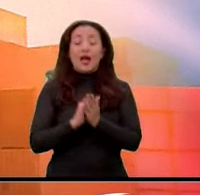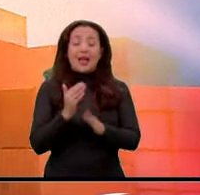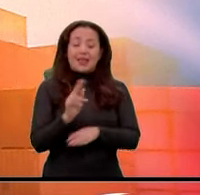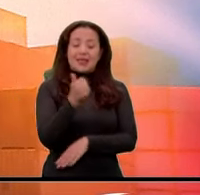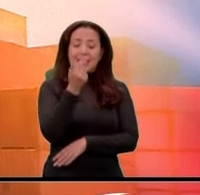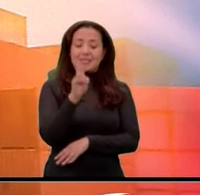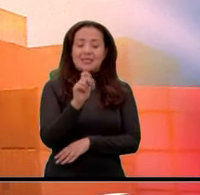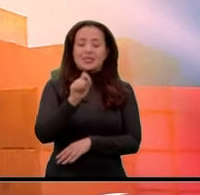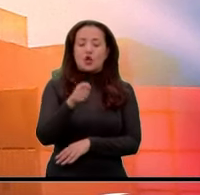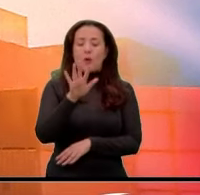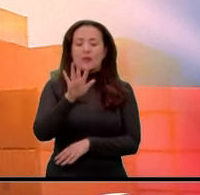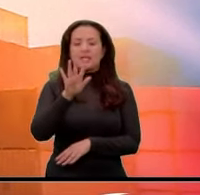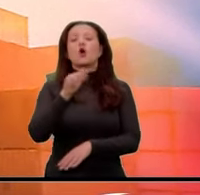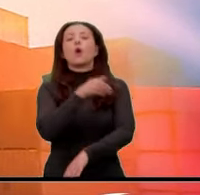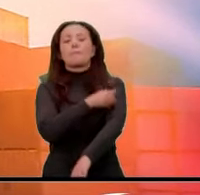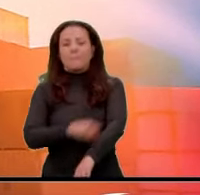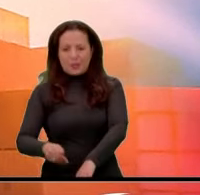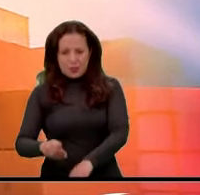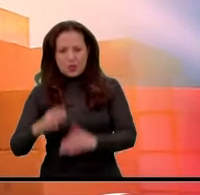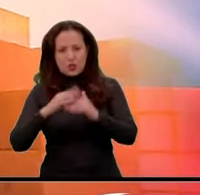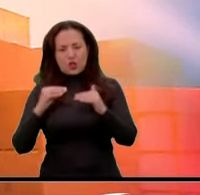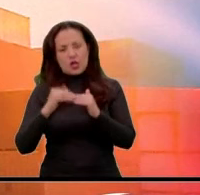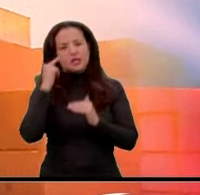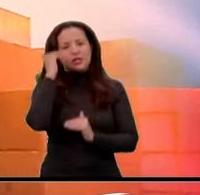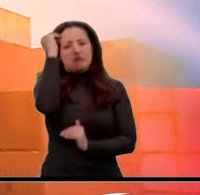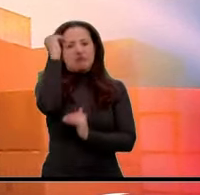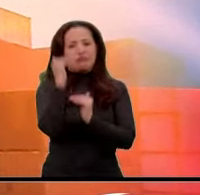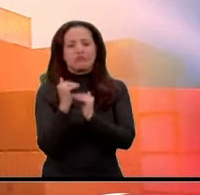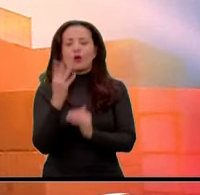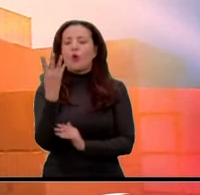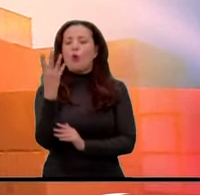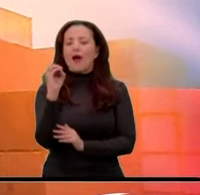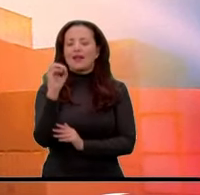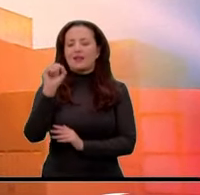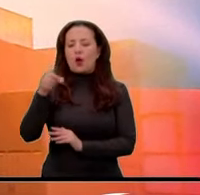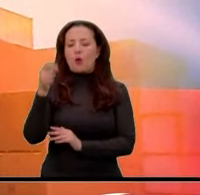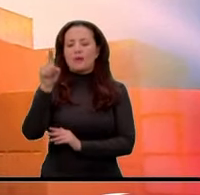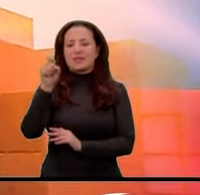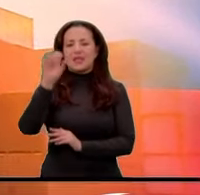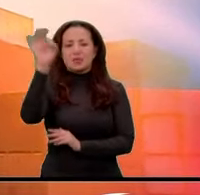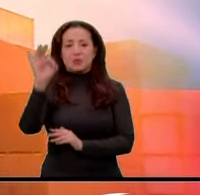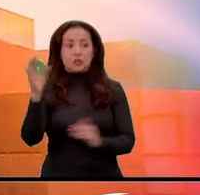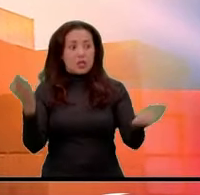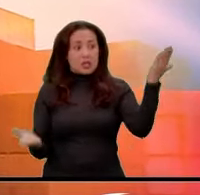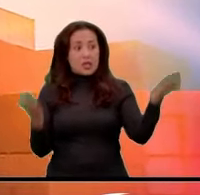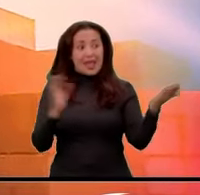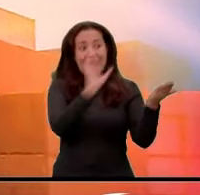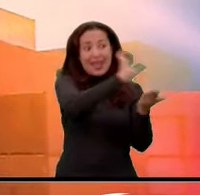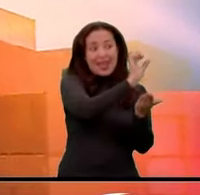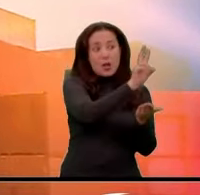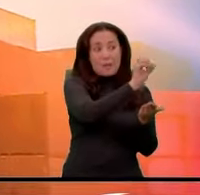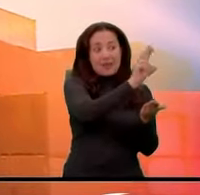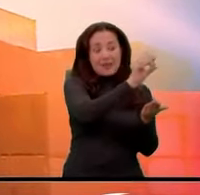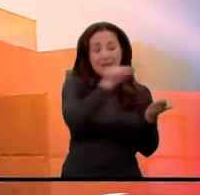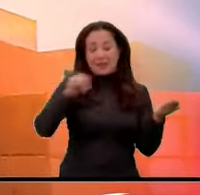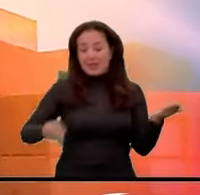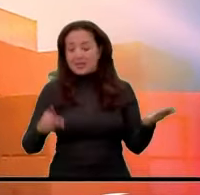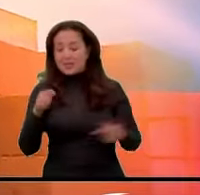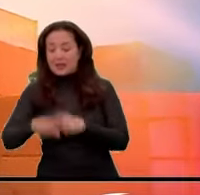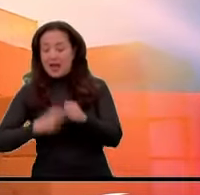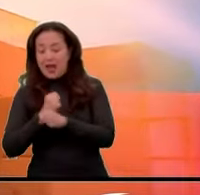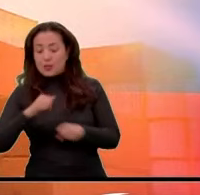17,5 millones de dólares una disminución del 40,6 por En comparación con enero del 2023